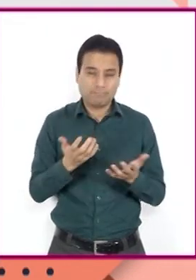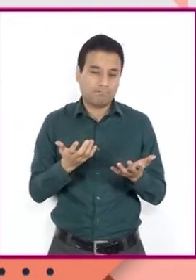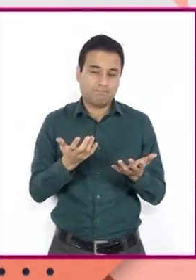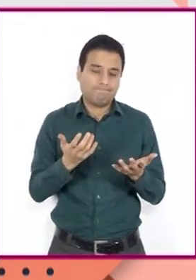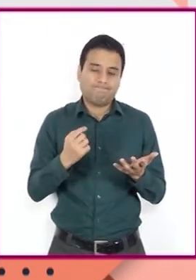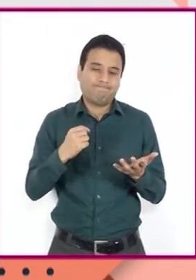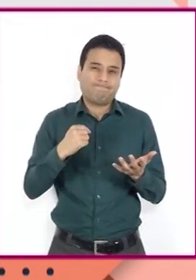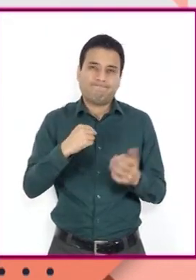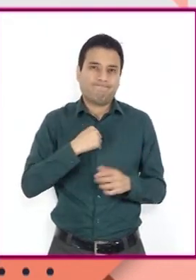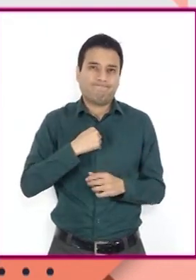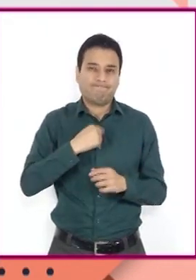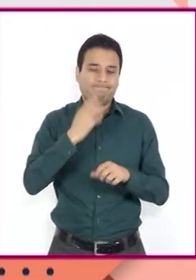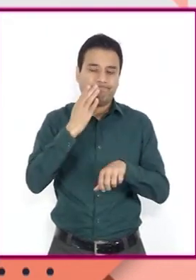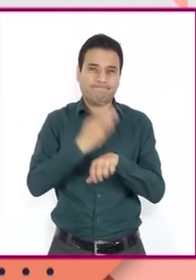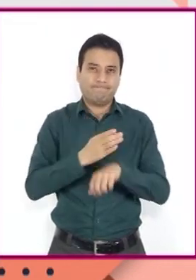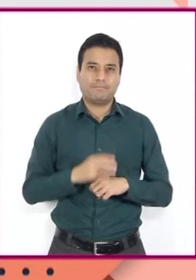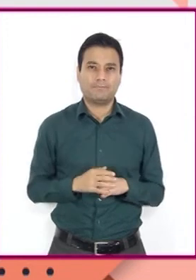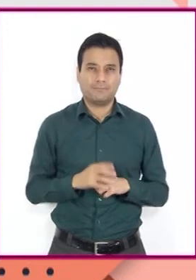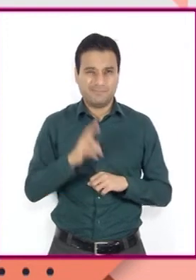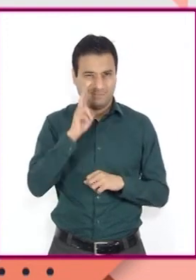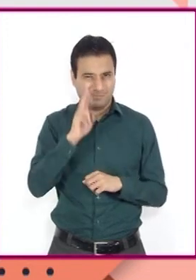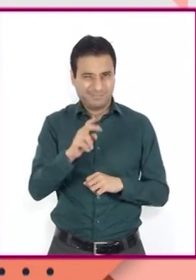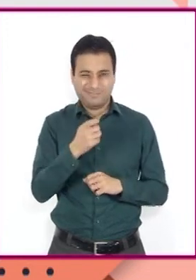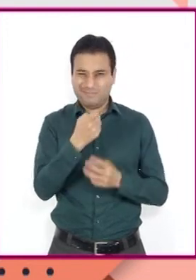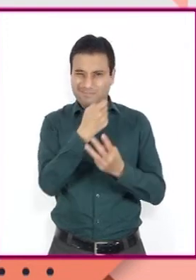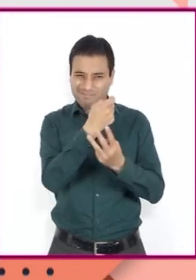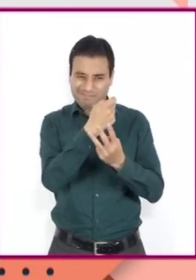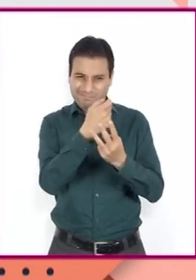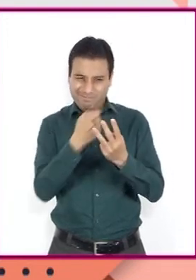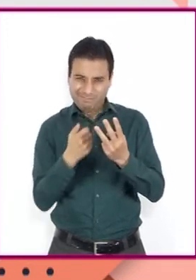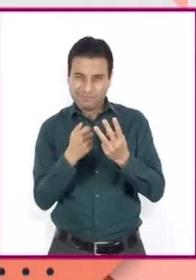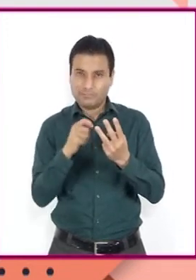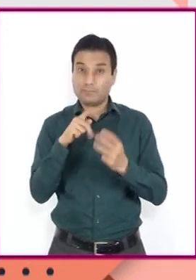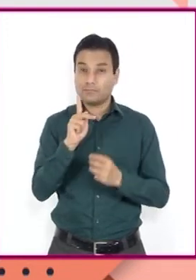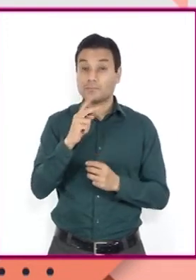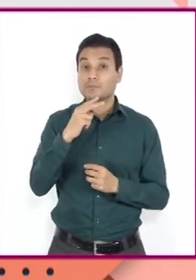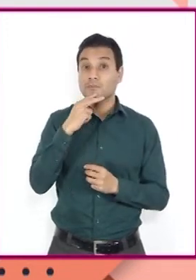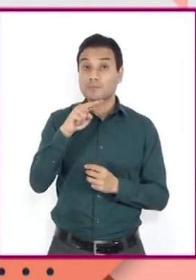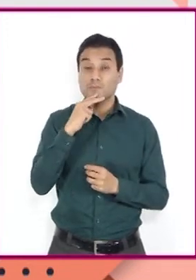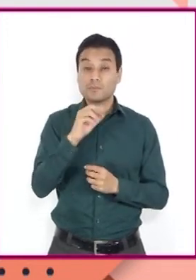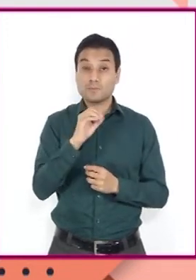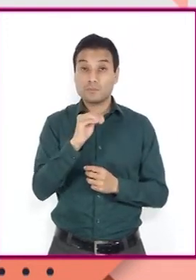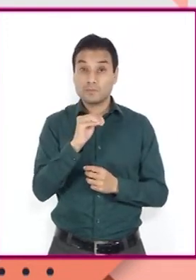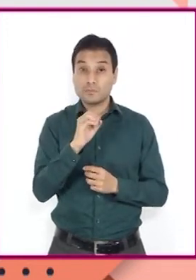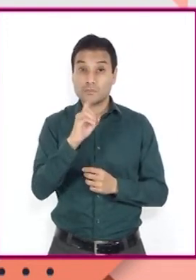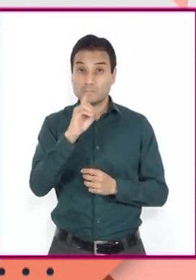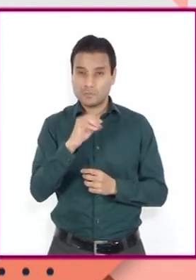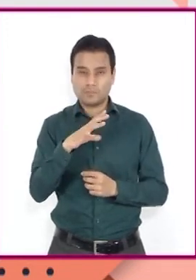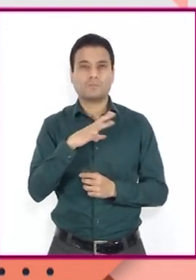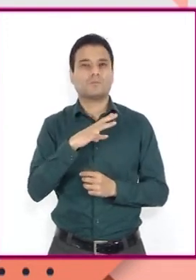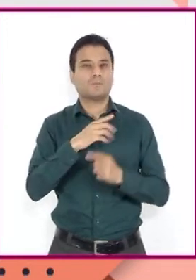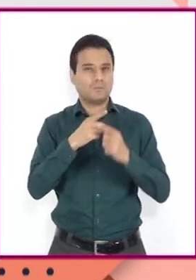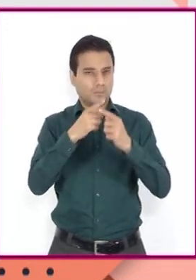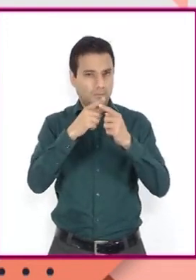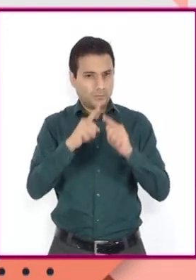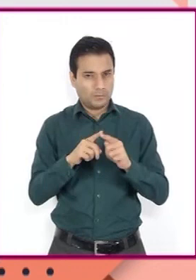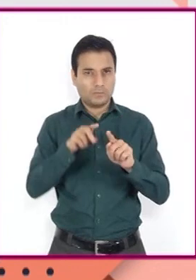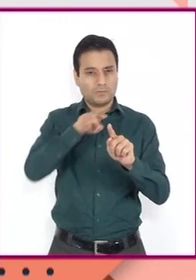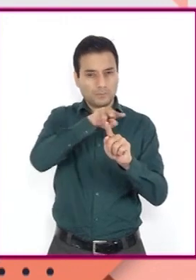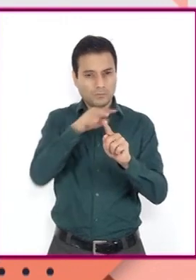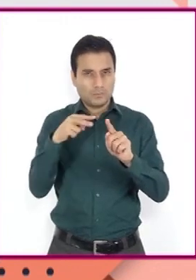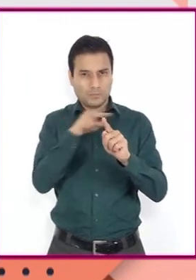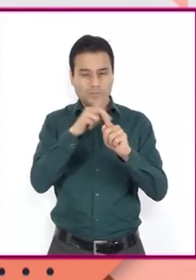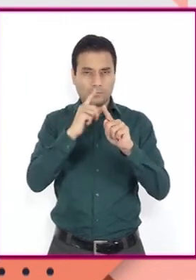ver similitudes entre la redacción, sin embargo, los modos verbales permitan enfocar distintos elementos en la redacción de la norma